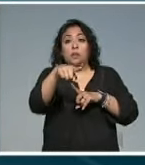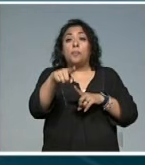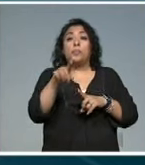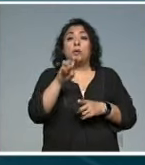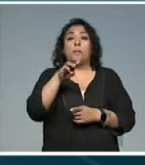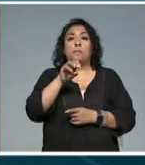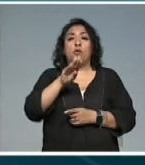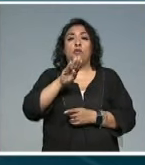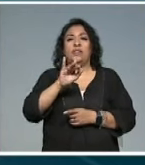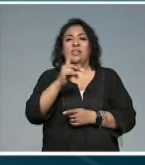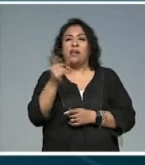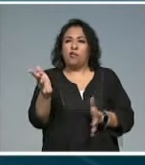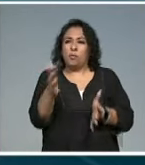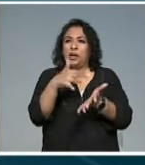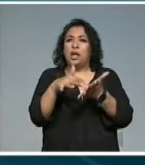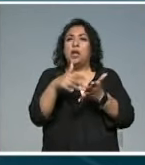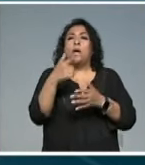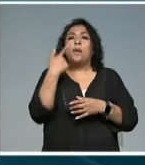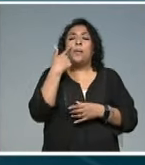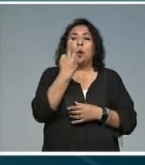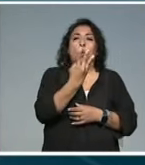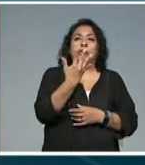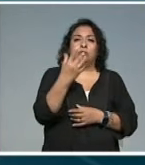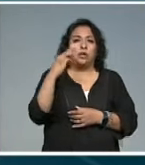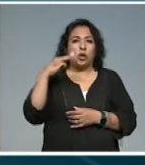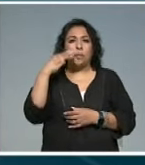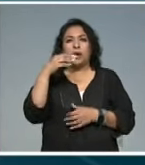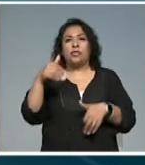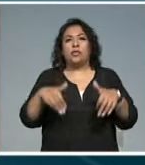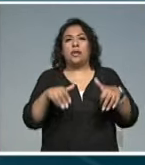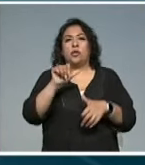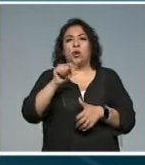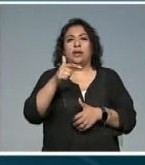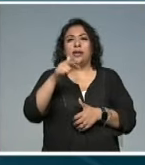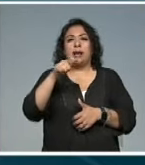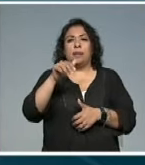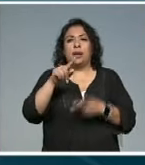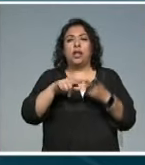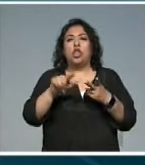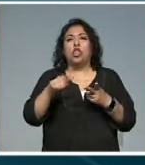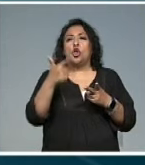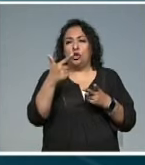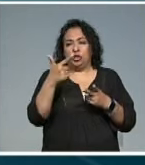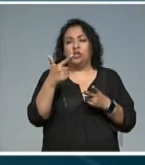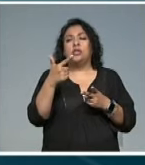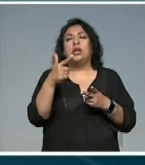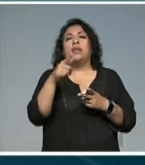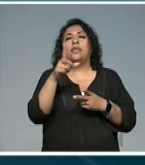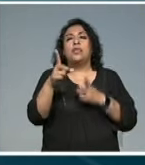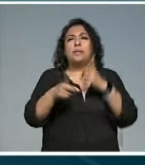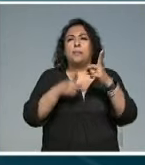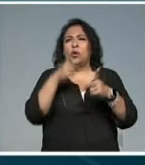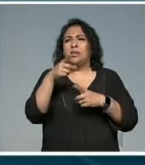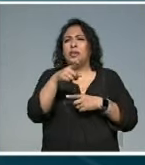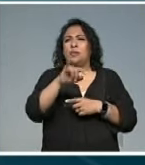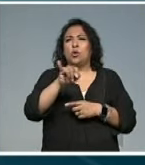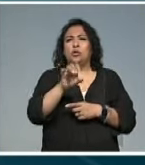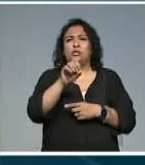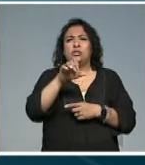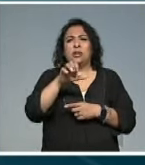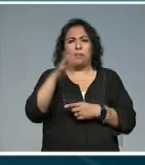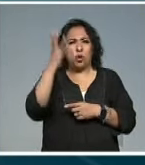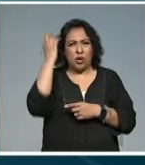a la lectura, se podrá ver el 4 y 5 de marzo en el Teatro Ángela Peralta, el 12 del mismo mes en el Deportivo José María Morelos y